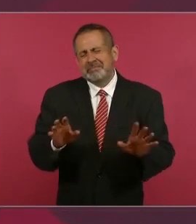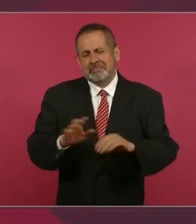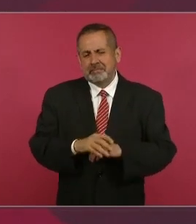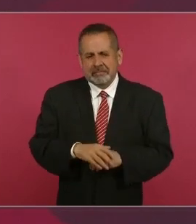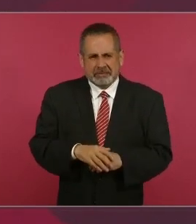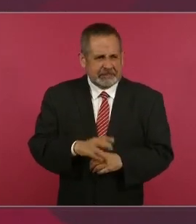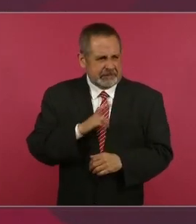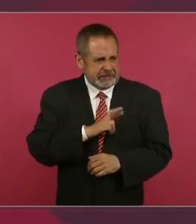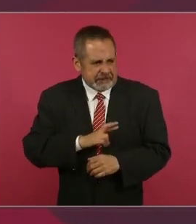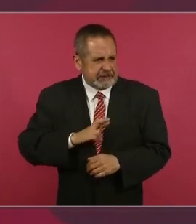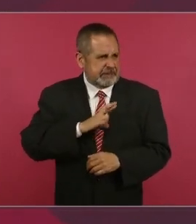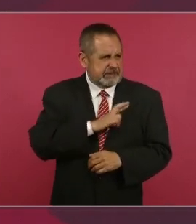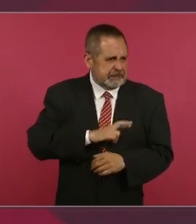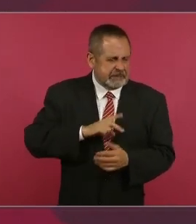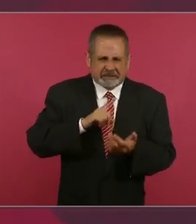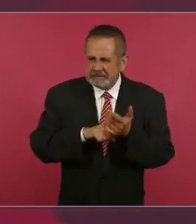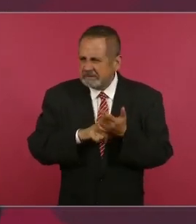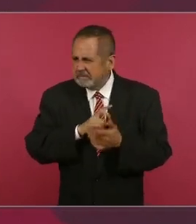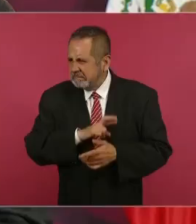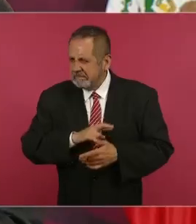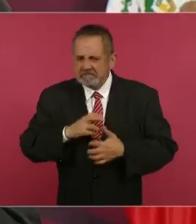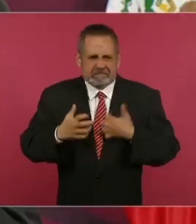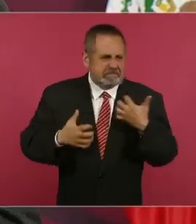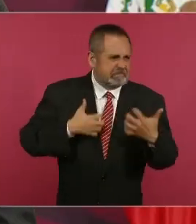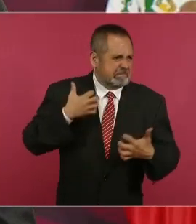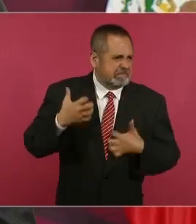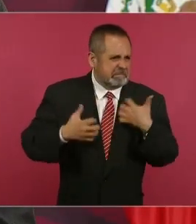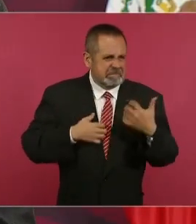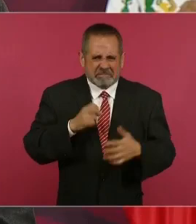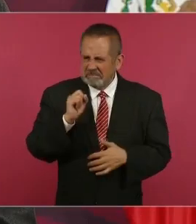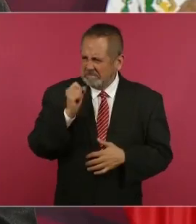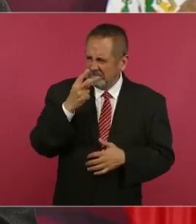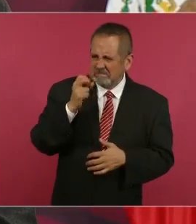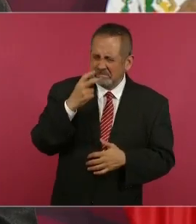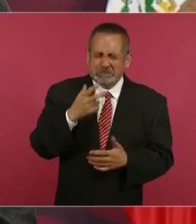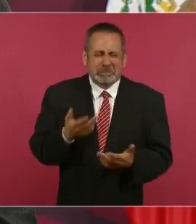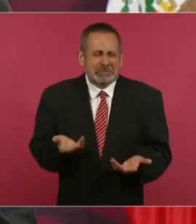no estar enojados.